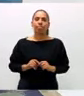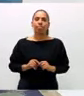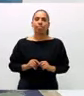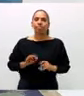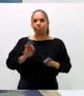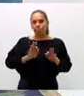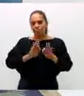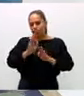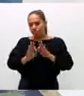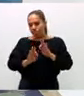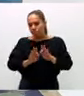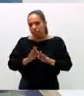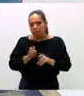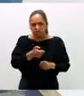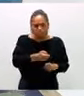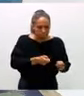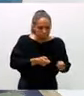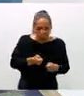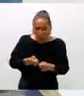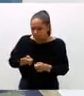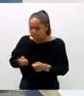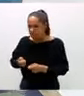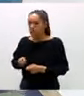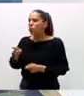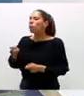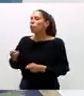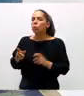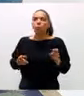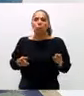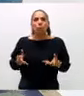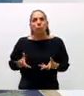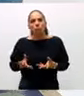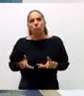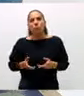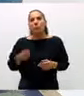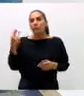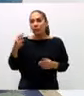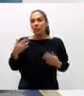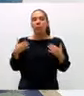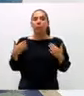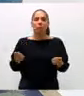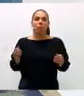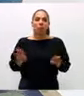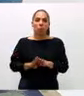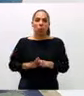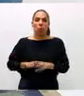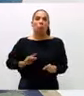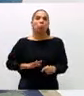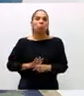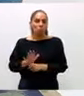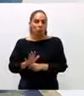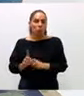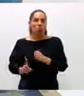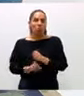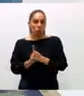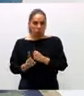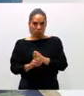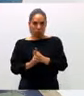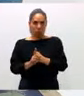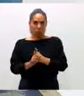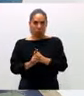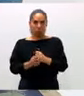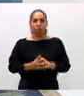las situaciones de conflictividad que lo están causando. También pasa que en el análisis de propuestas ahí